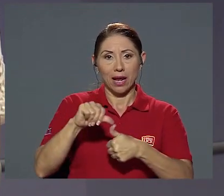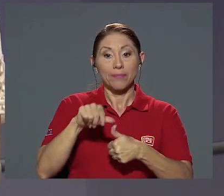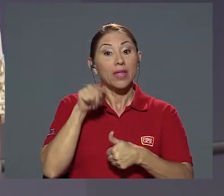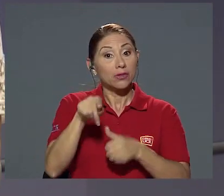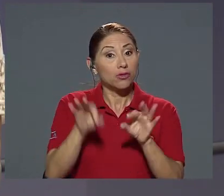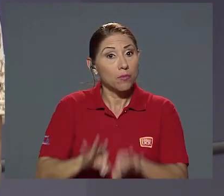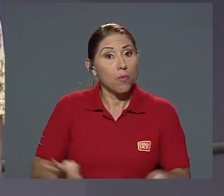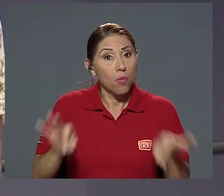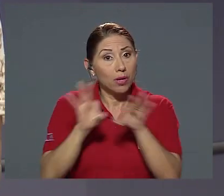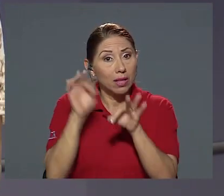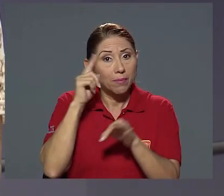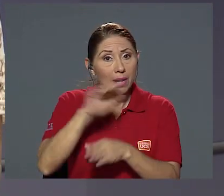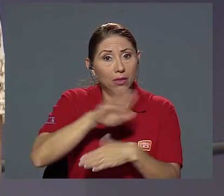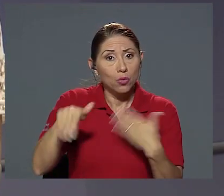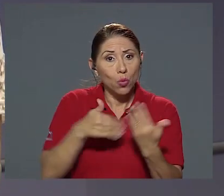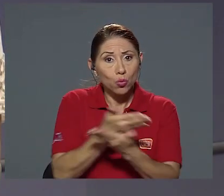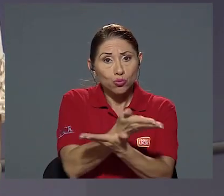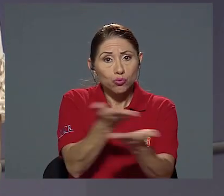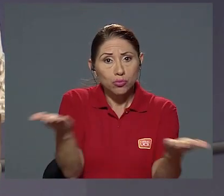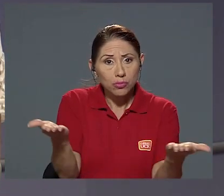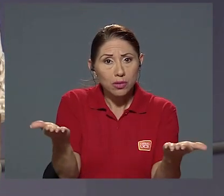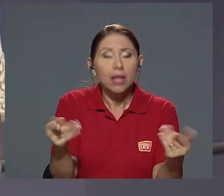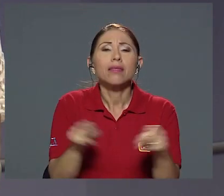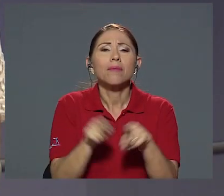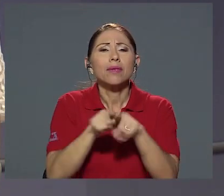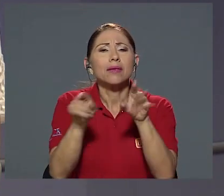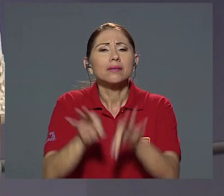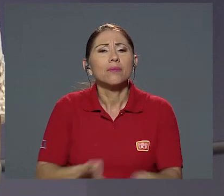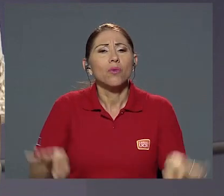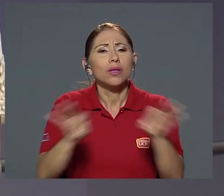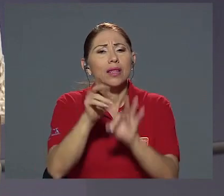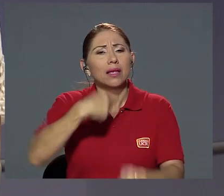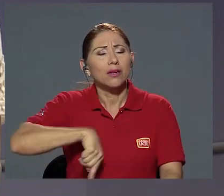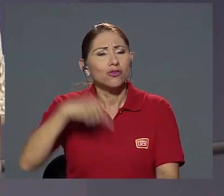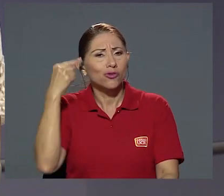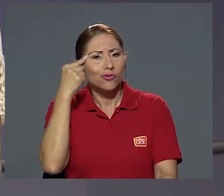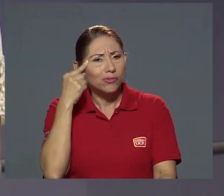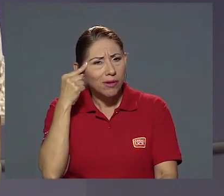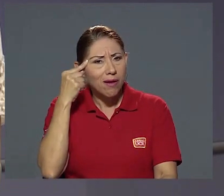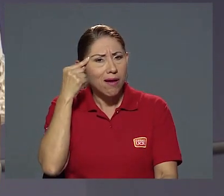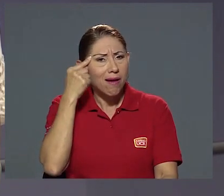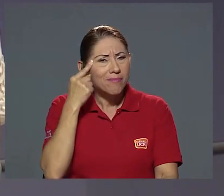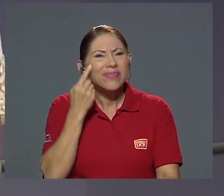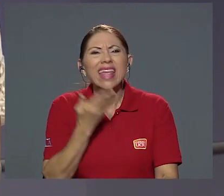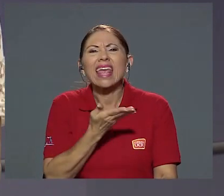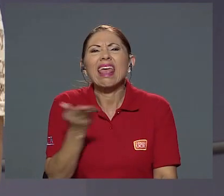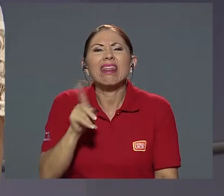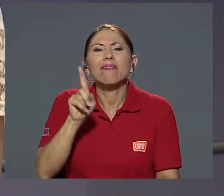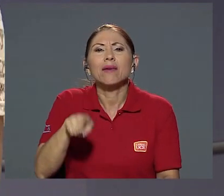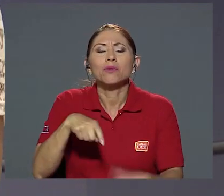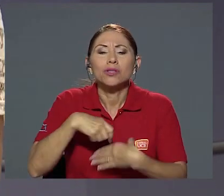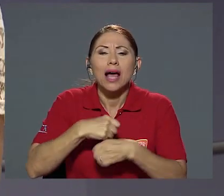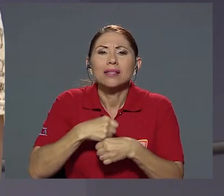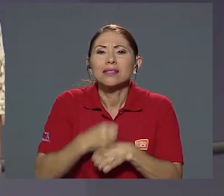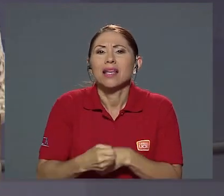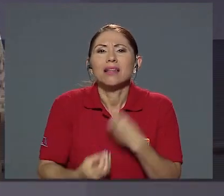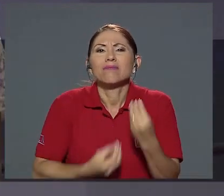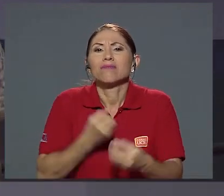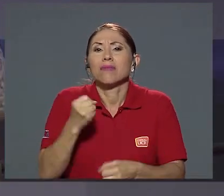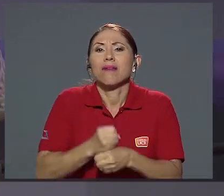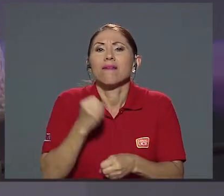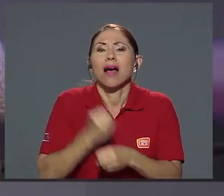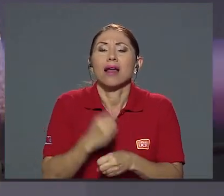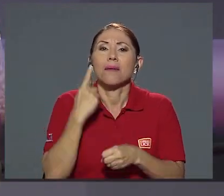todas, pero también es importante que tomemos conciencia sobre qué cosas deberíamos empezar a hacer, a trabajar para tratar de hacer un